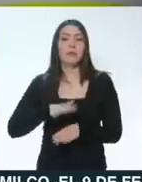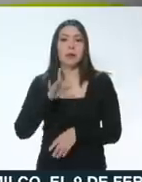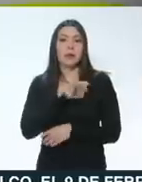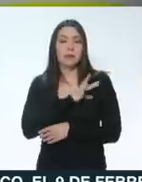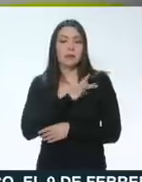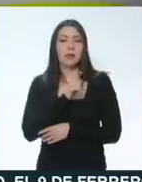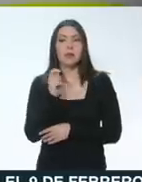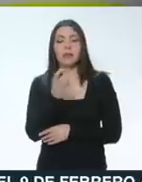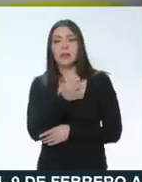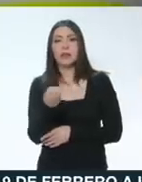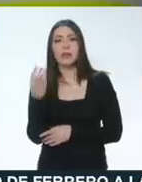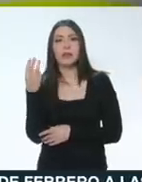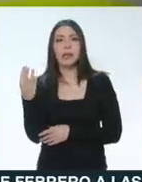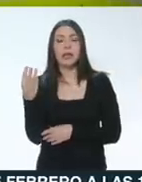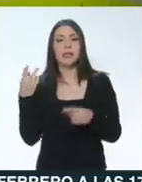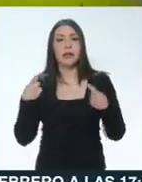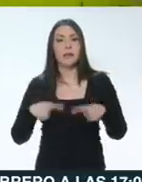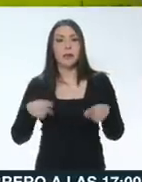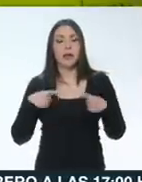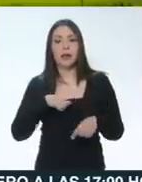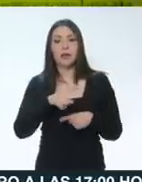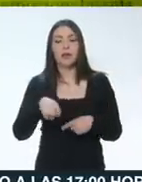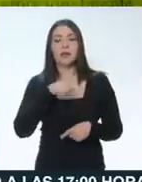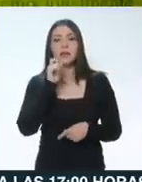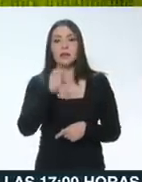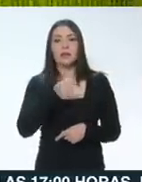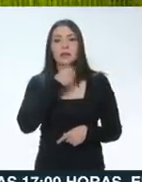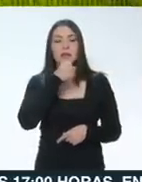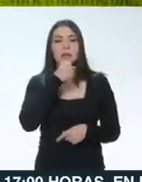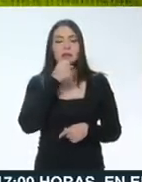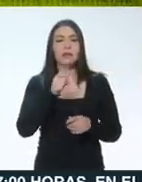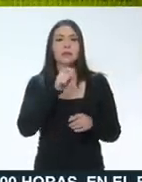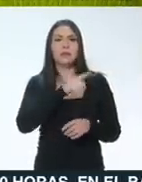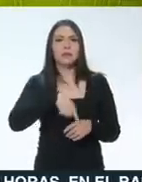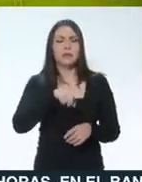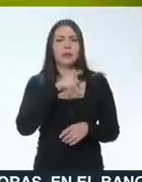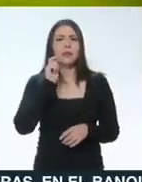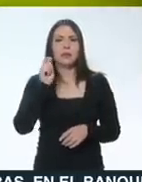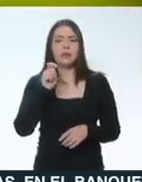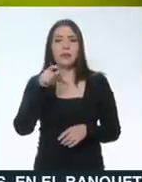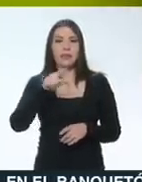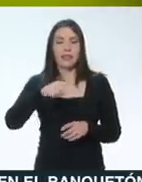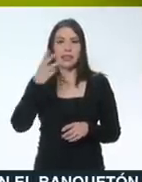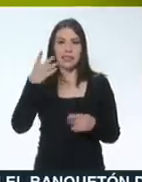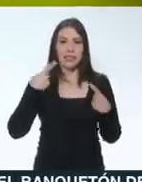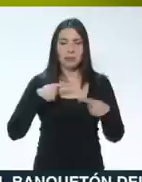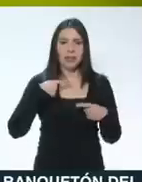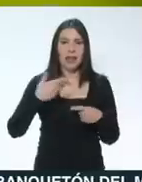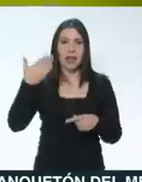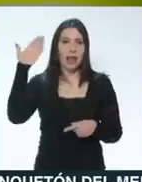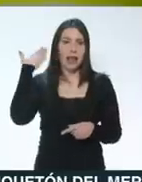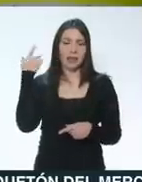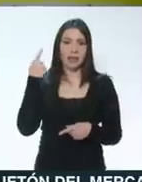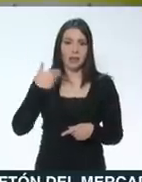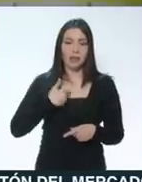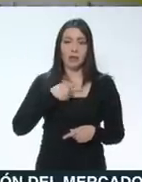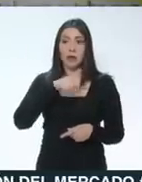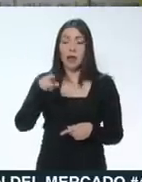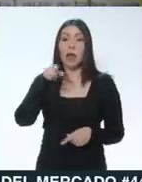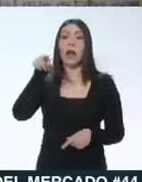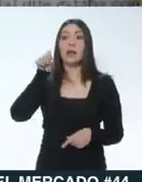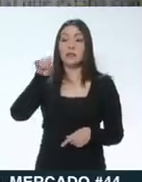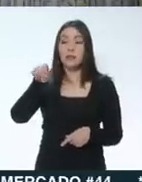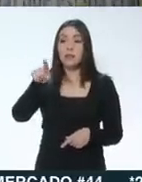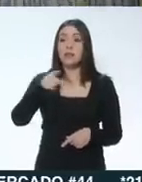las 3 personas que yo exhibo en el reportaje, que ellas estuvieron amenazadas desde antes que yo, ¿no? O sea, estas